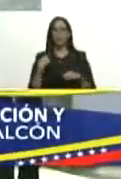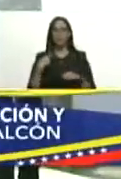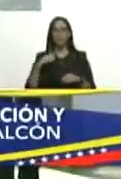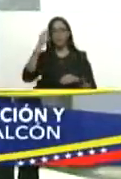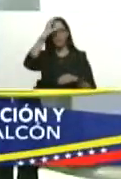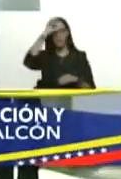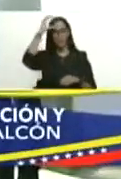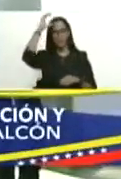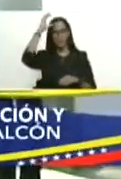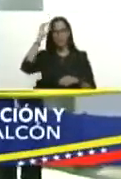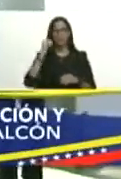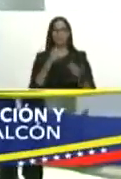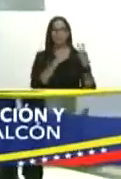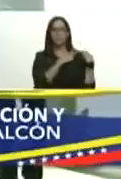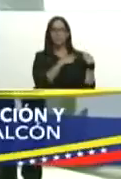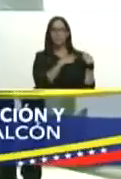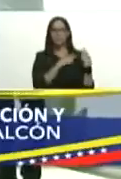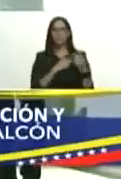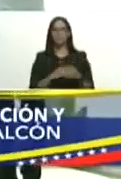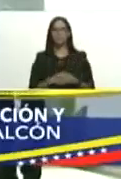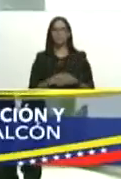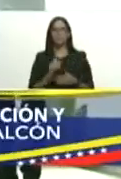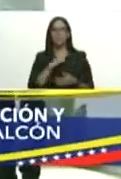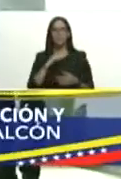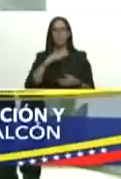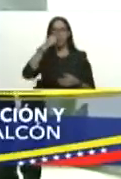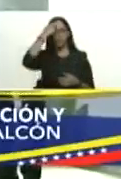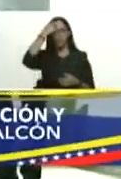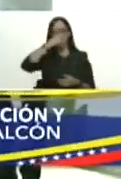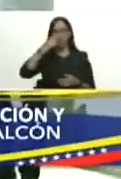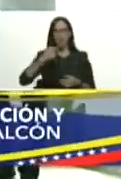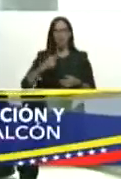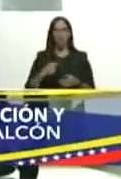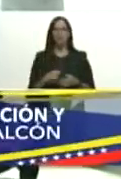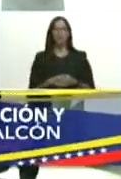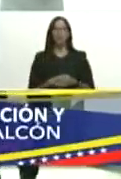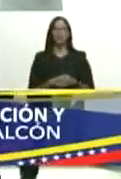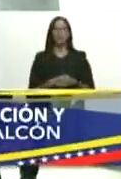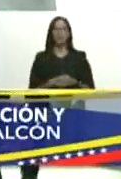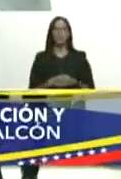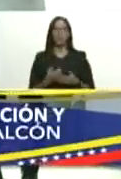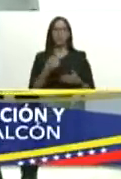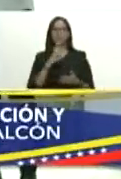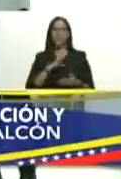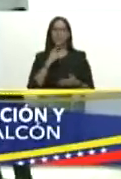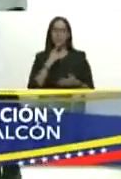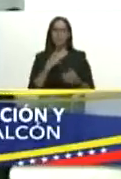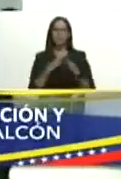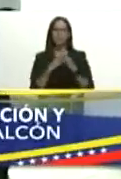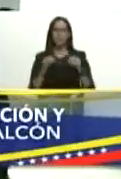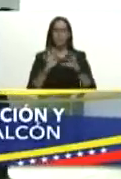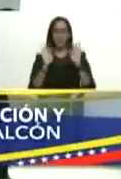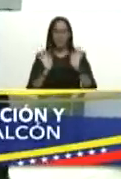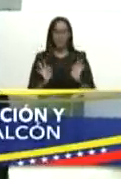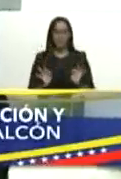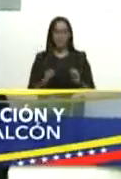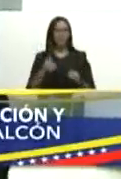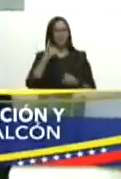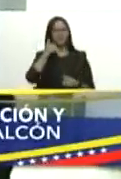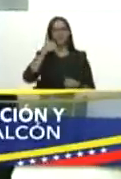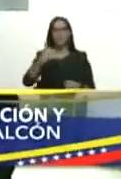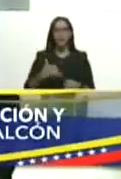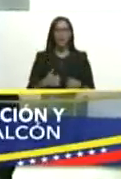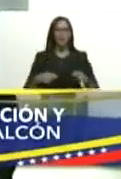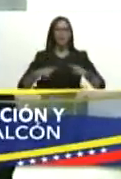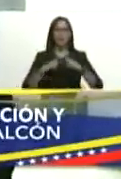capacidad para asumir los retos que nuestro pueblo en prioridades, en demanda, nos está diciendo por todas las vías de llamadas, de